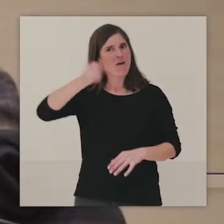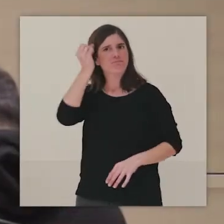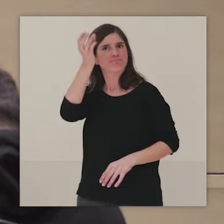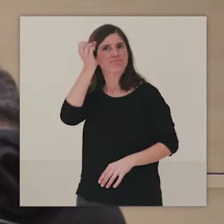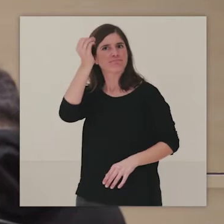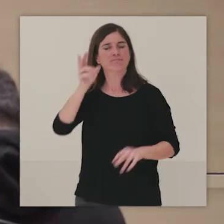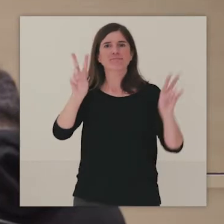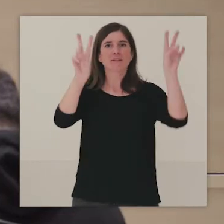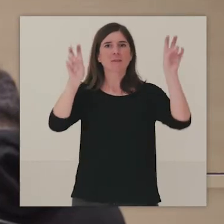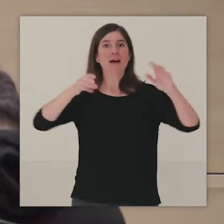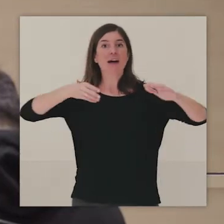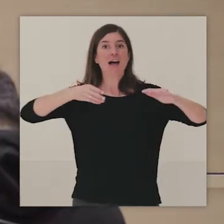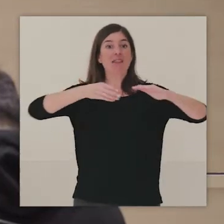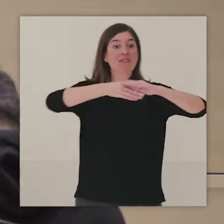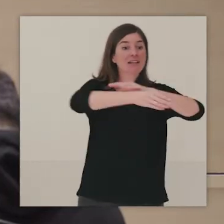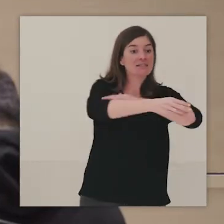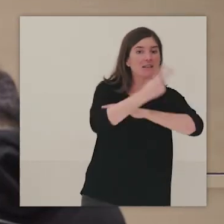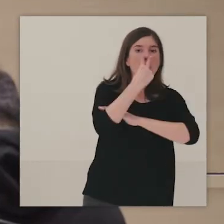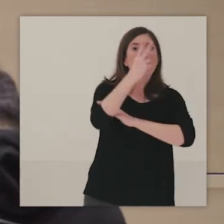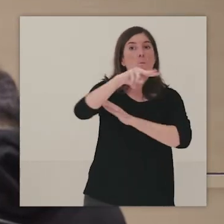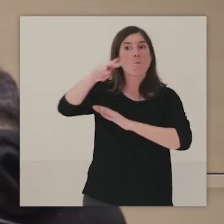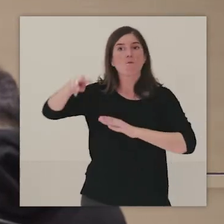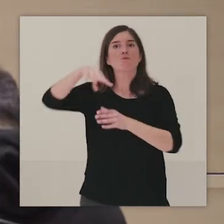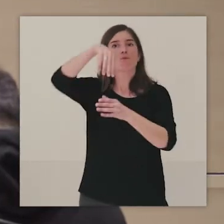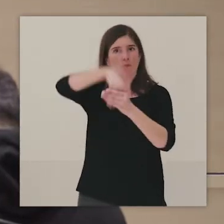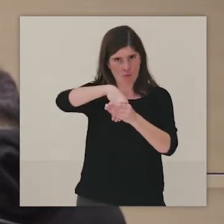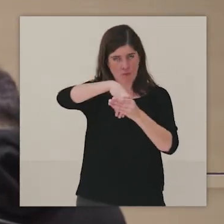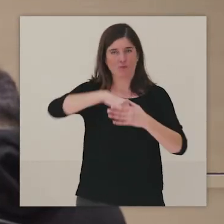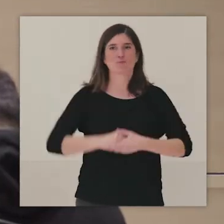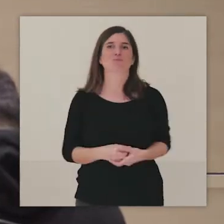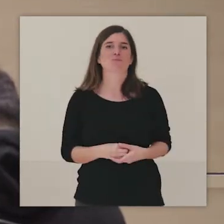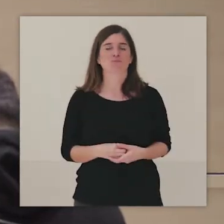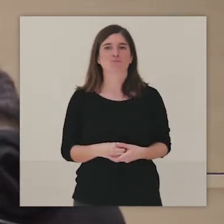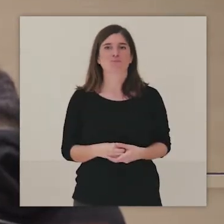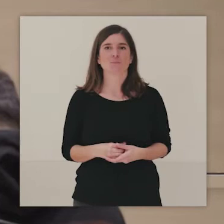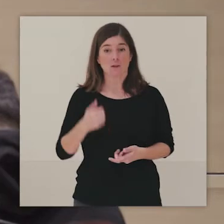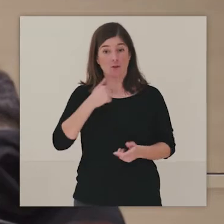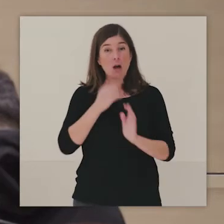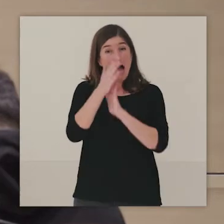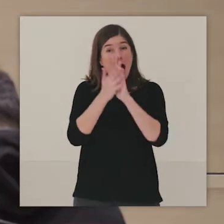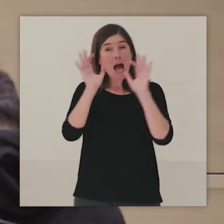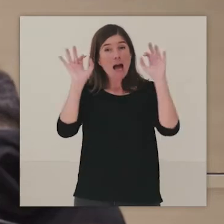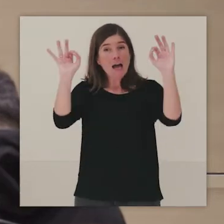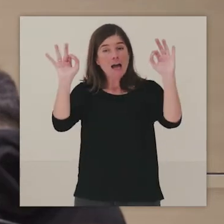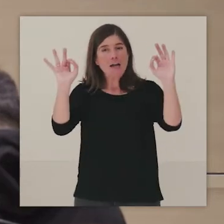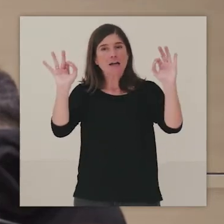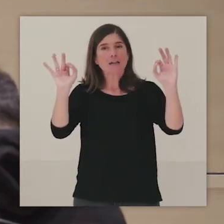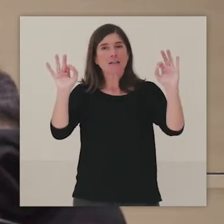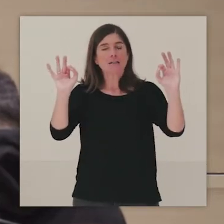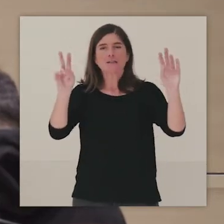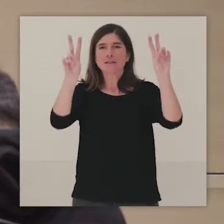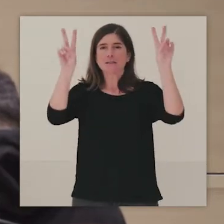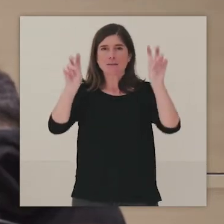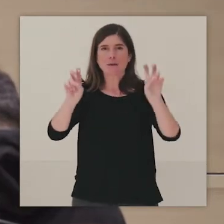para hablar de accesibilidad en museos. La parte que voy a tratar se trata